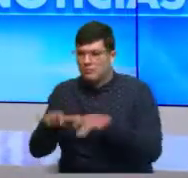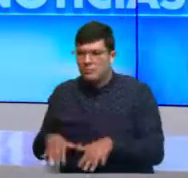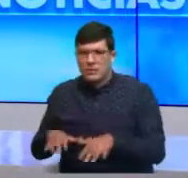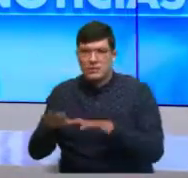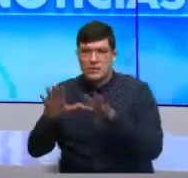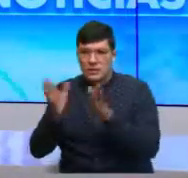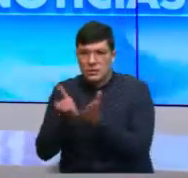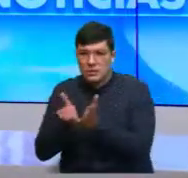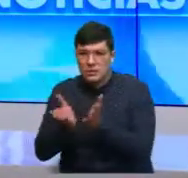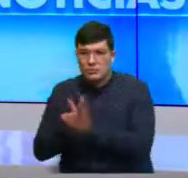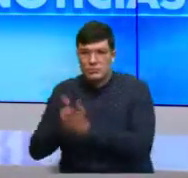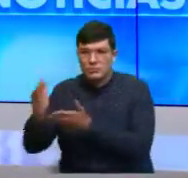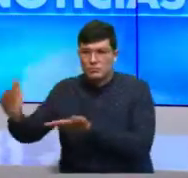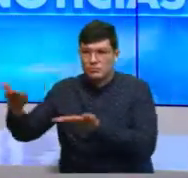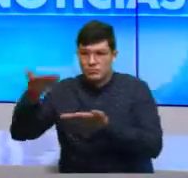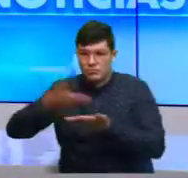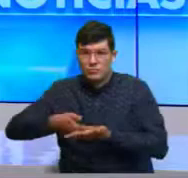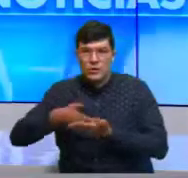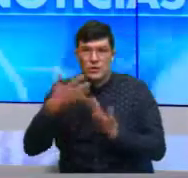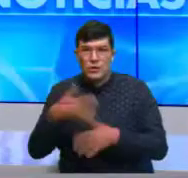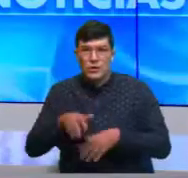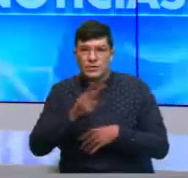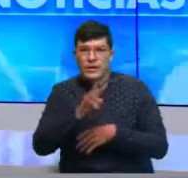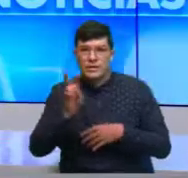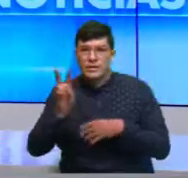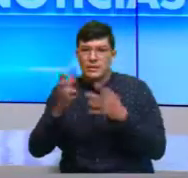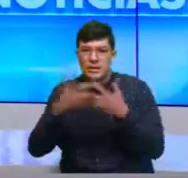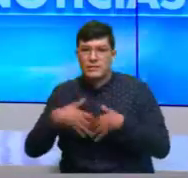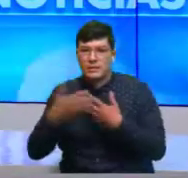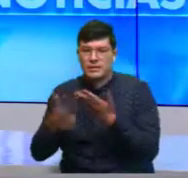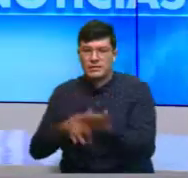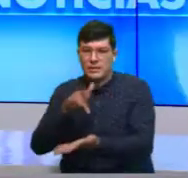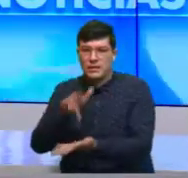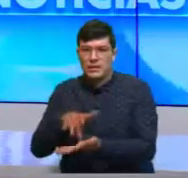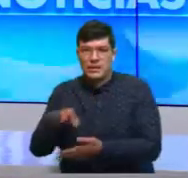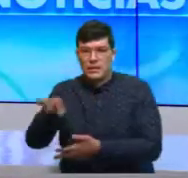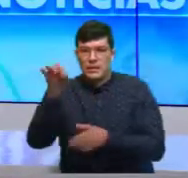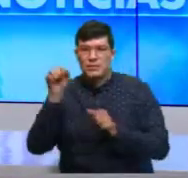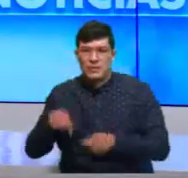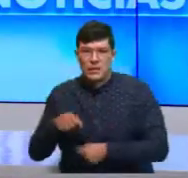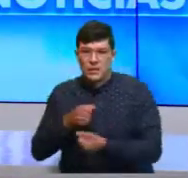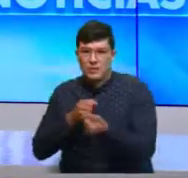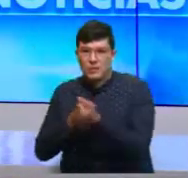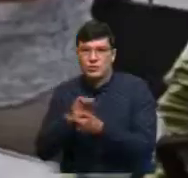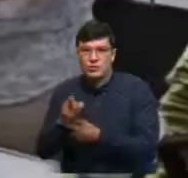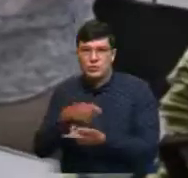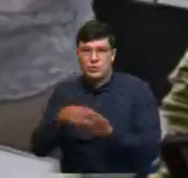Secretaría de Educación de Bucaramanga 27 oferentes que participarán para quedarse con dicho contrato.